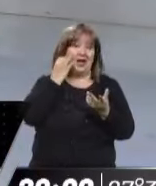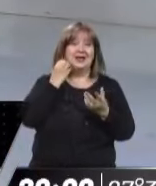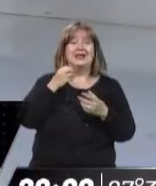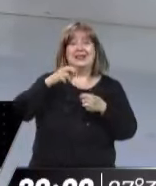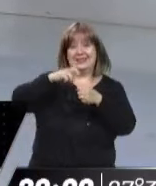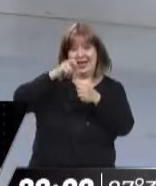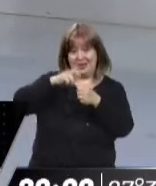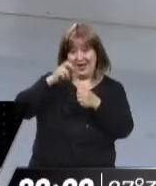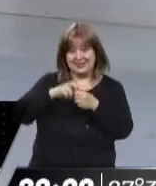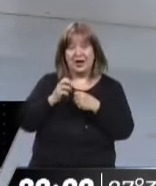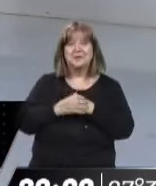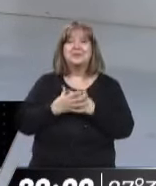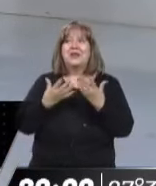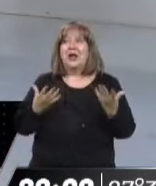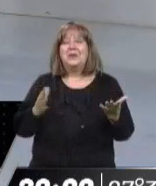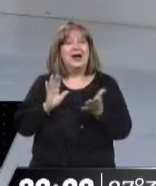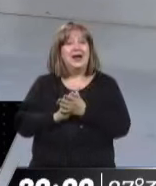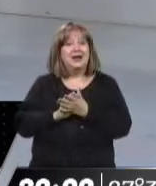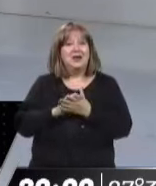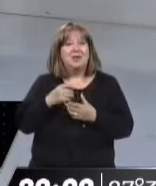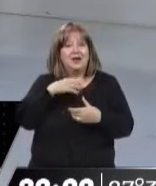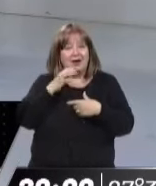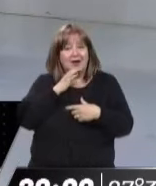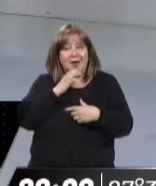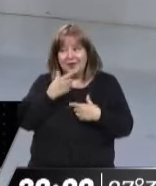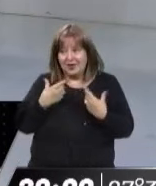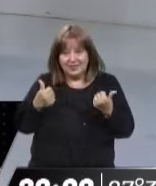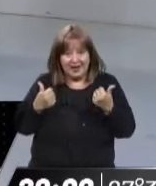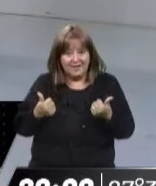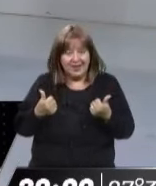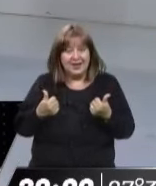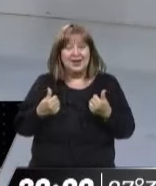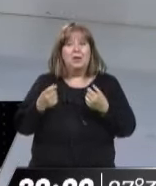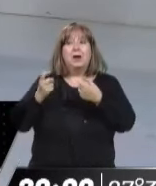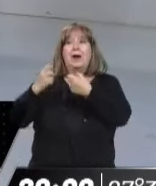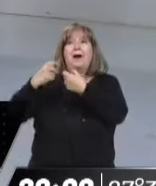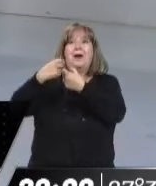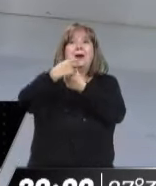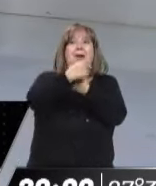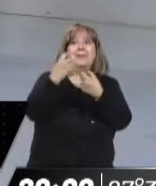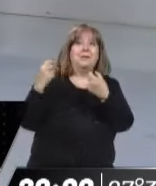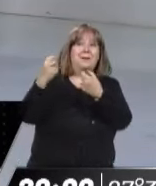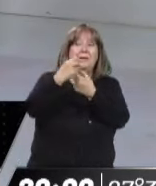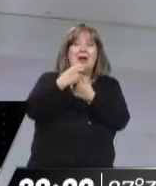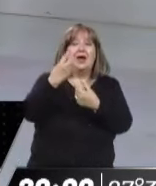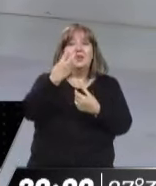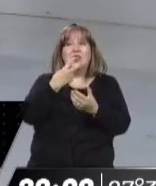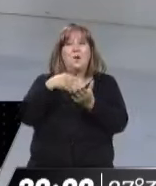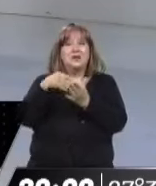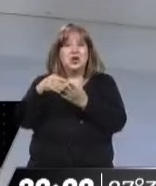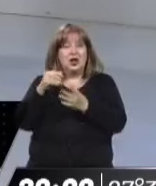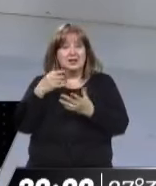virales. Bueno. No, pero a ver, lo que causó es la cantidad de reproducciones. Que vos decís, un viral nada más solamente este y la